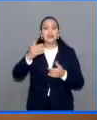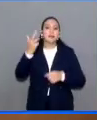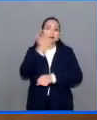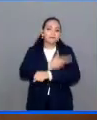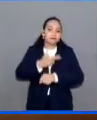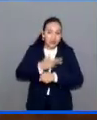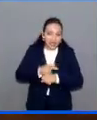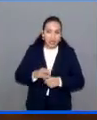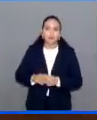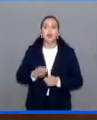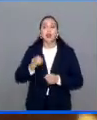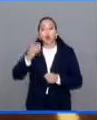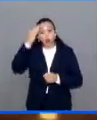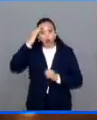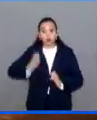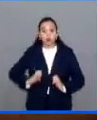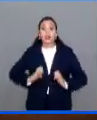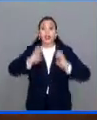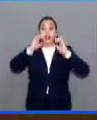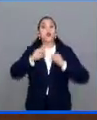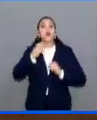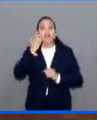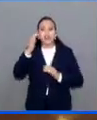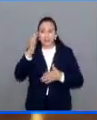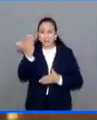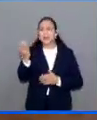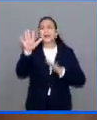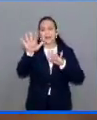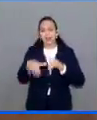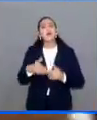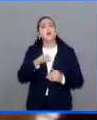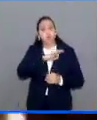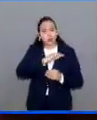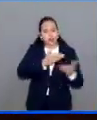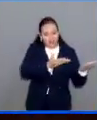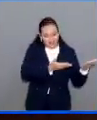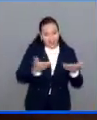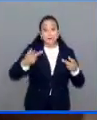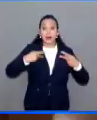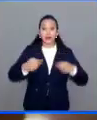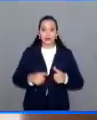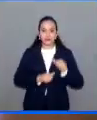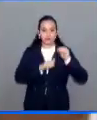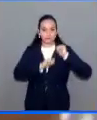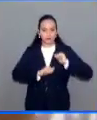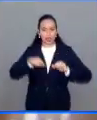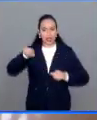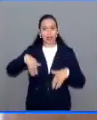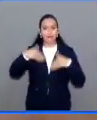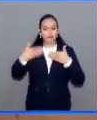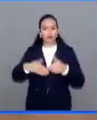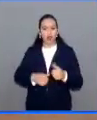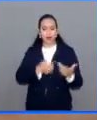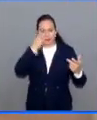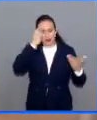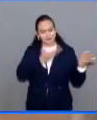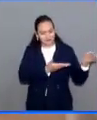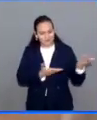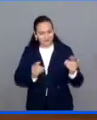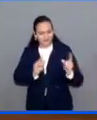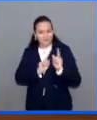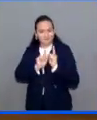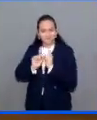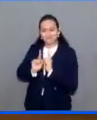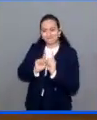o pedir audiencia, serán recibidos por personas facilitadoras, personal capacitado para orientar, acompañar